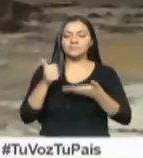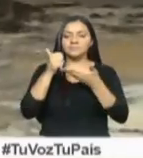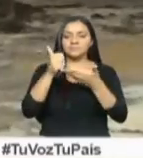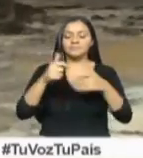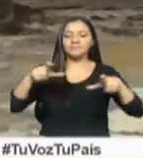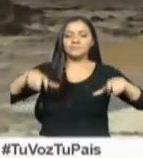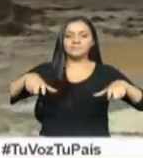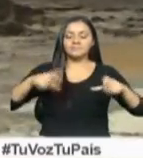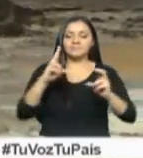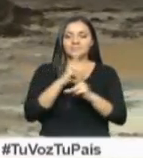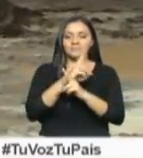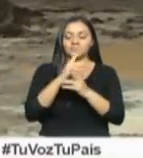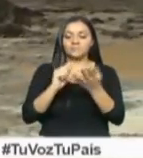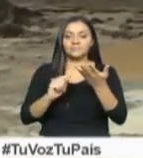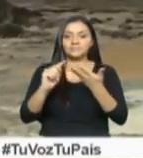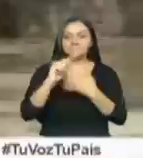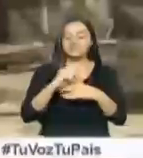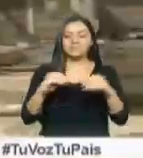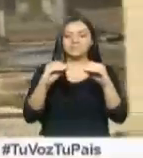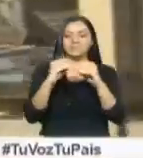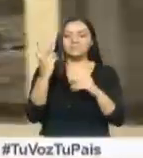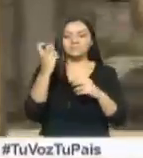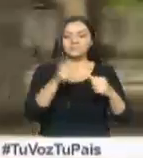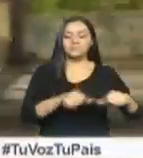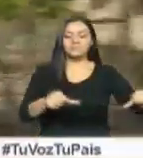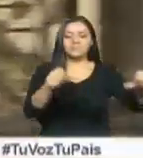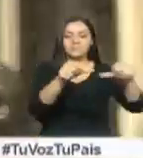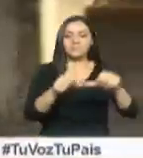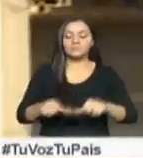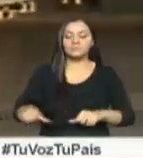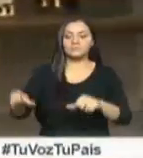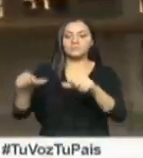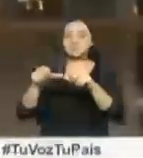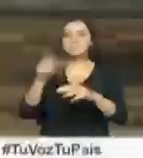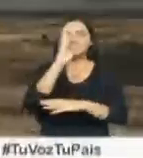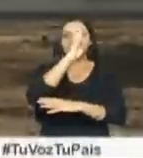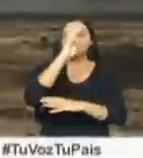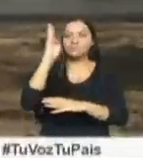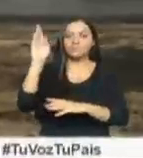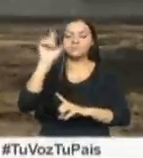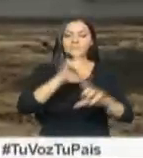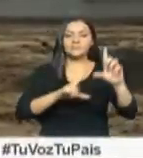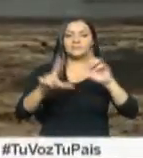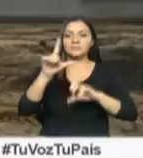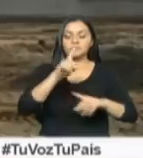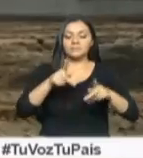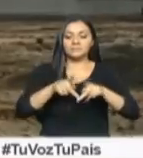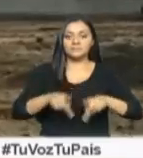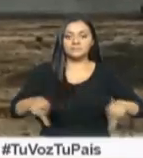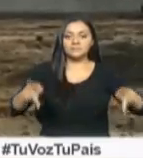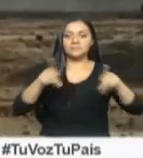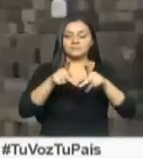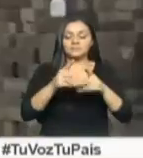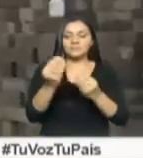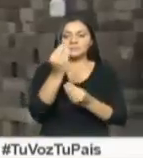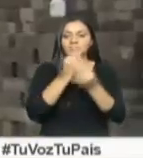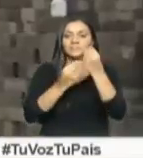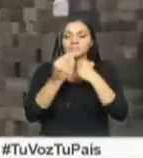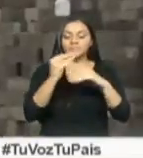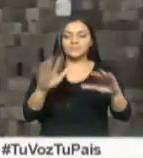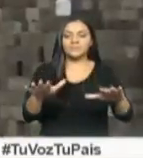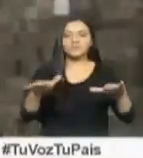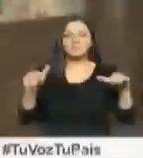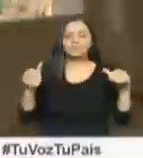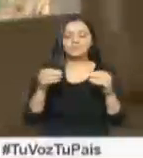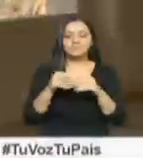uso múltiple, dos bloques de 12 aulas cada uno, biblioteca, laboratorios, patio cívico, comedor, auditorio, entre